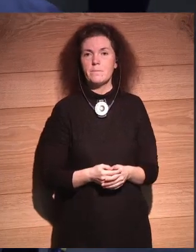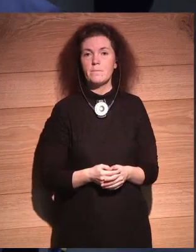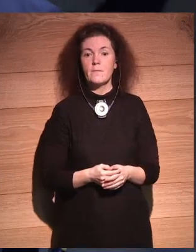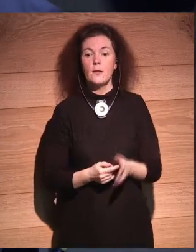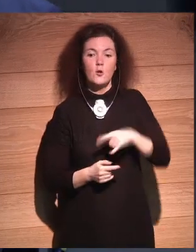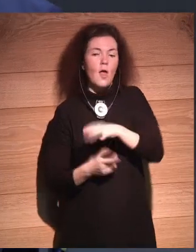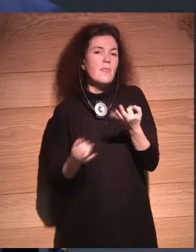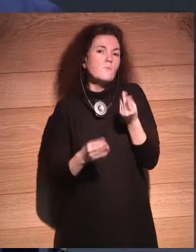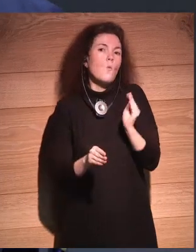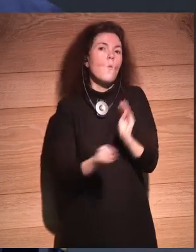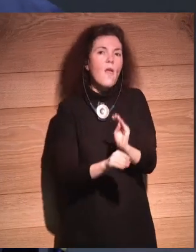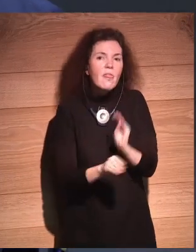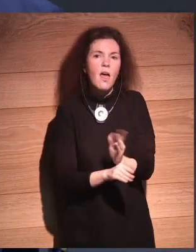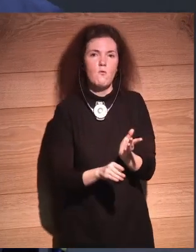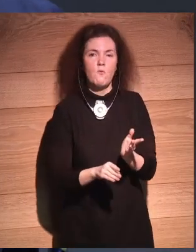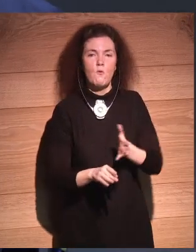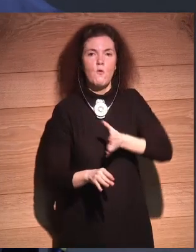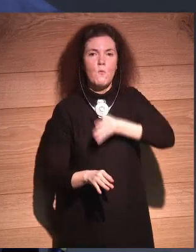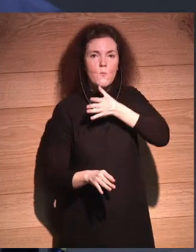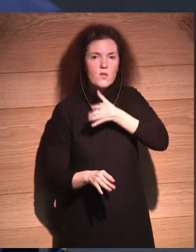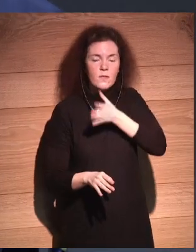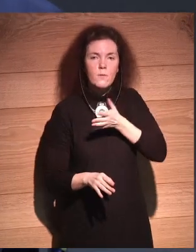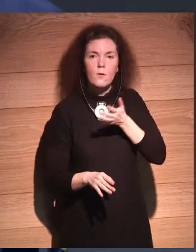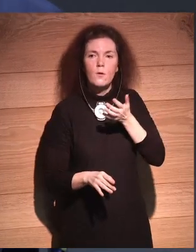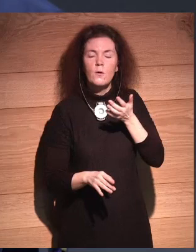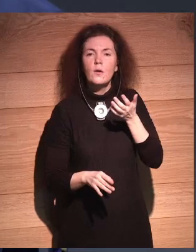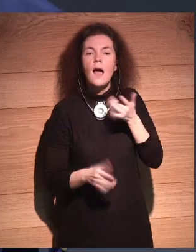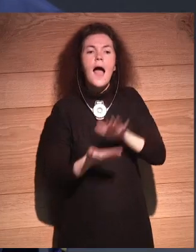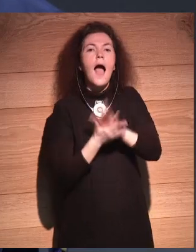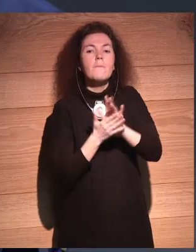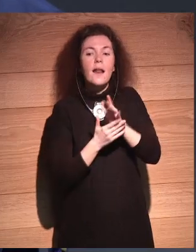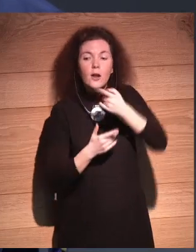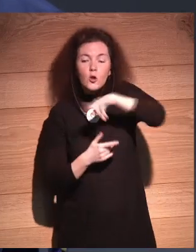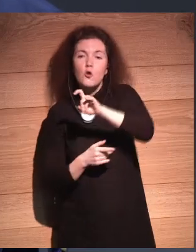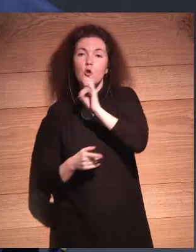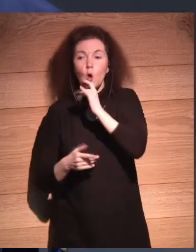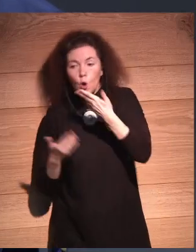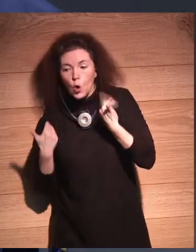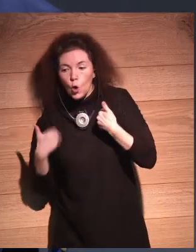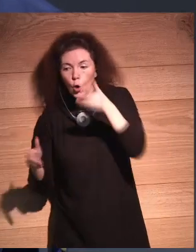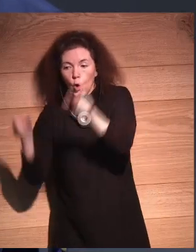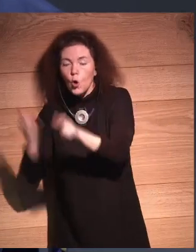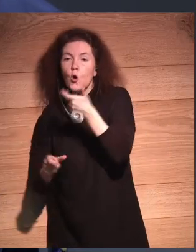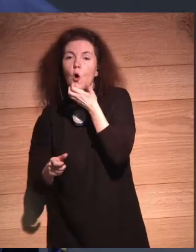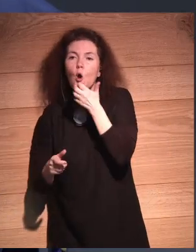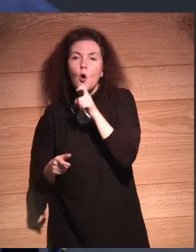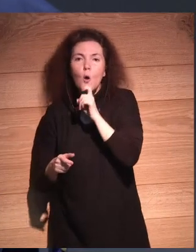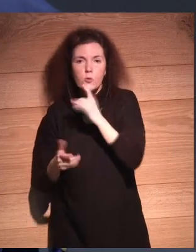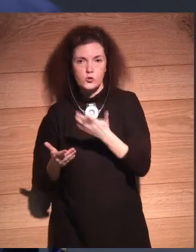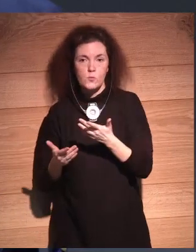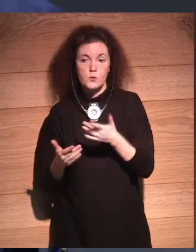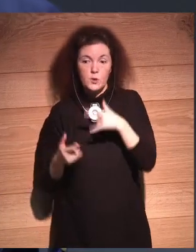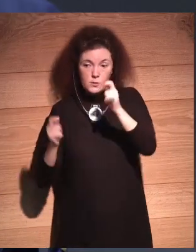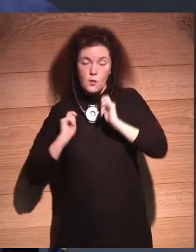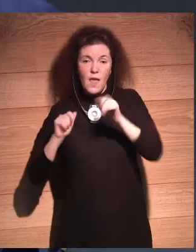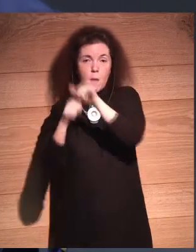Y tenemos que tener cuidado porque tenemos que hablar de cómo somos, porque con esto estamos modelándonos como seres